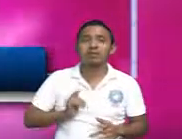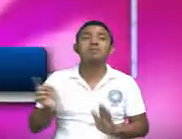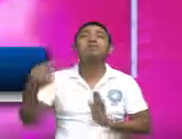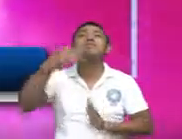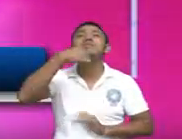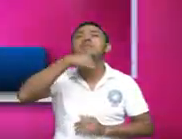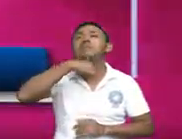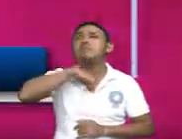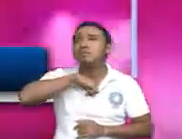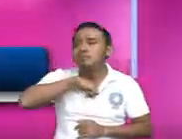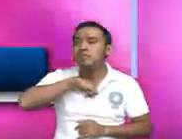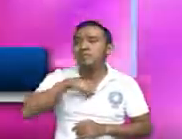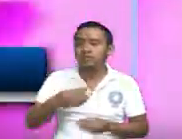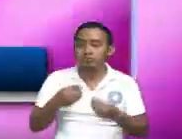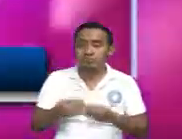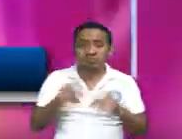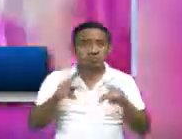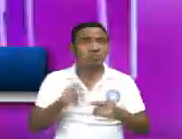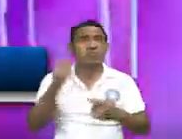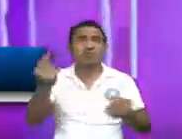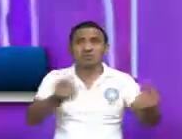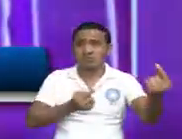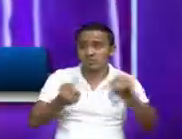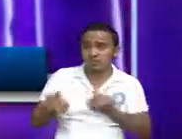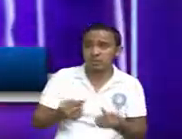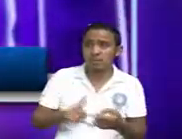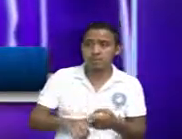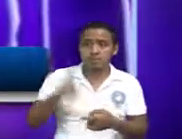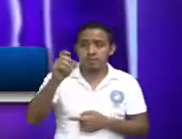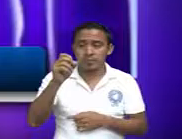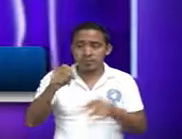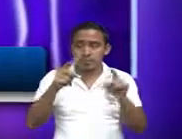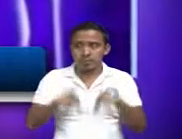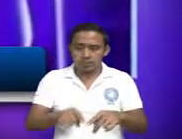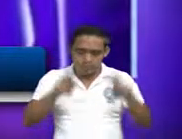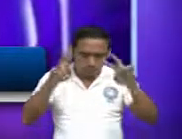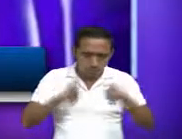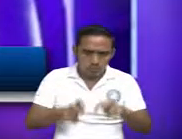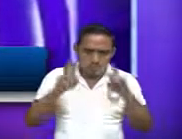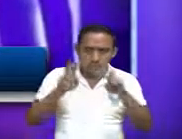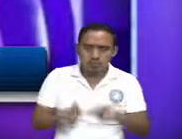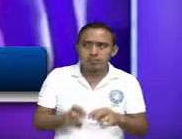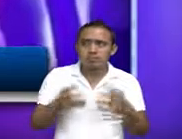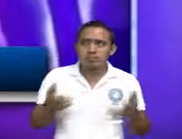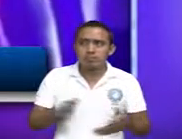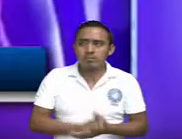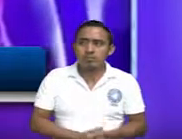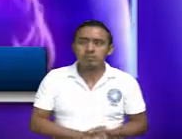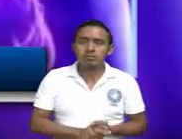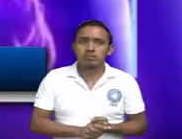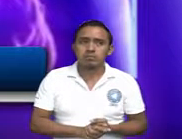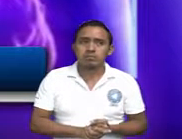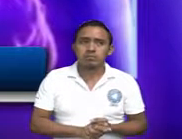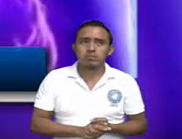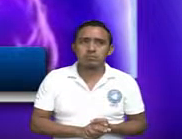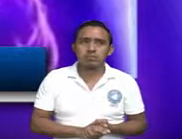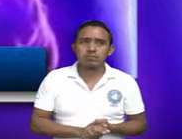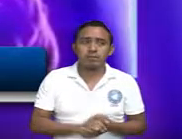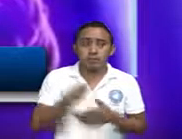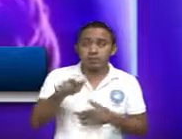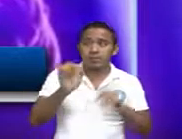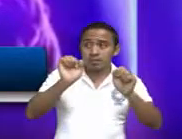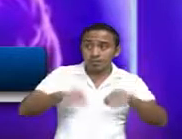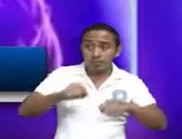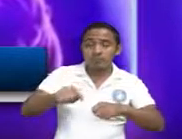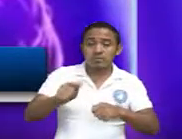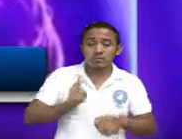hemos recibido bastantes pacientes, pues por lo menos de cada 10 pacientes que vemos, uno ya es un paciente que es candidato a que pueda